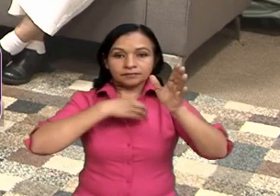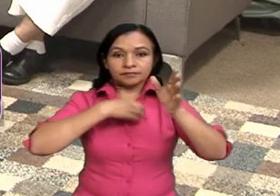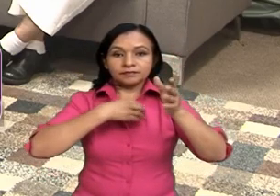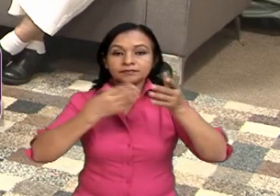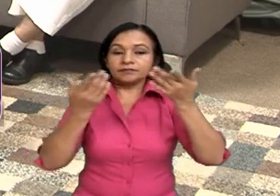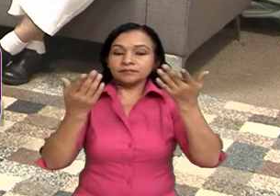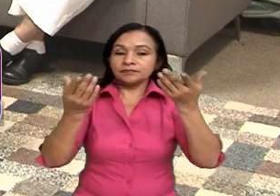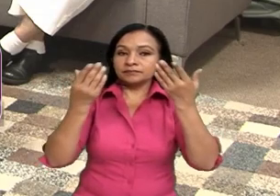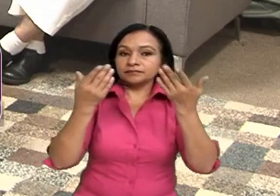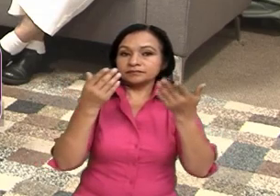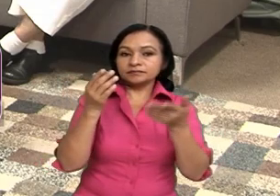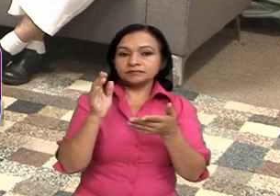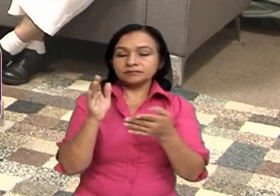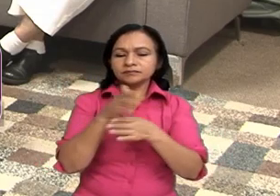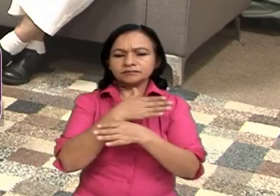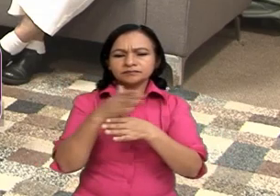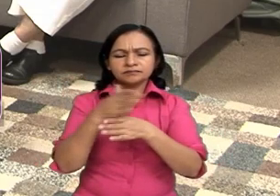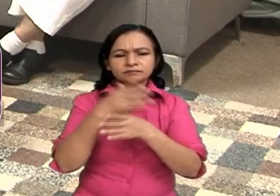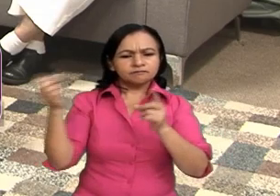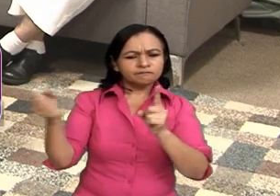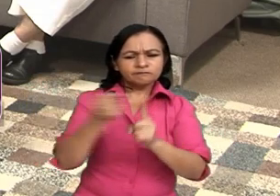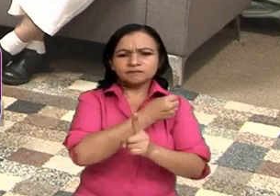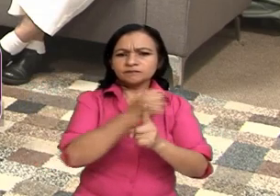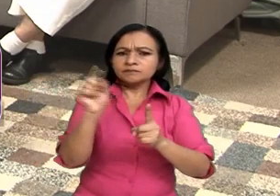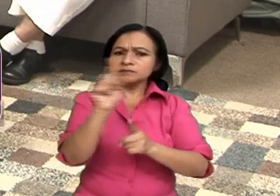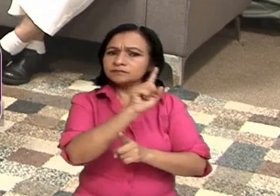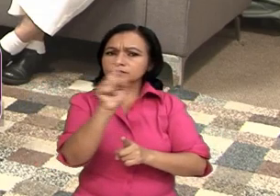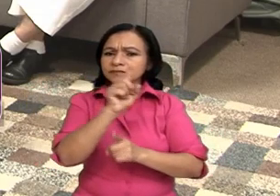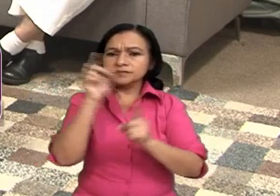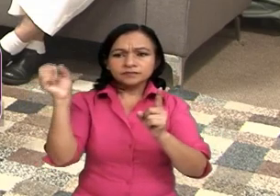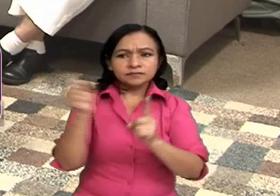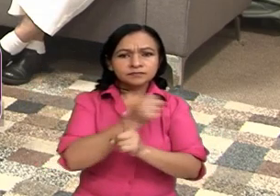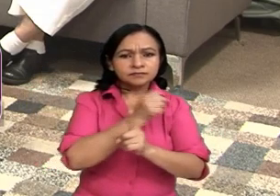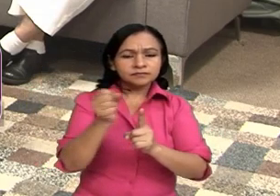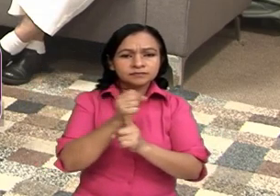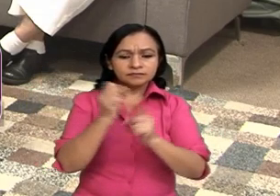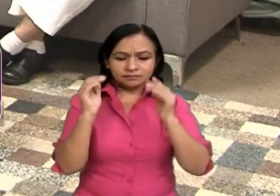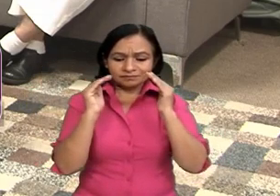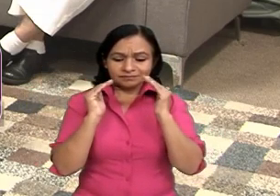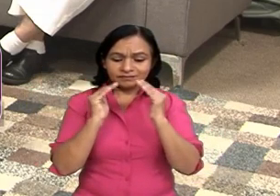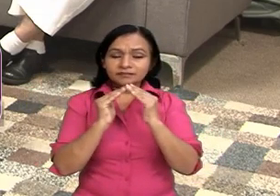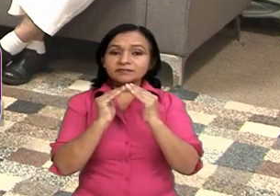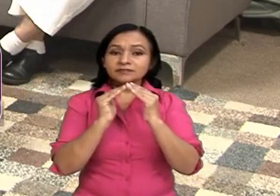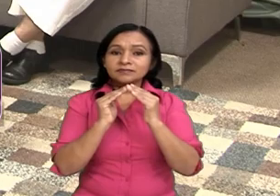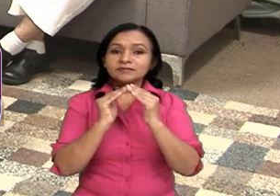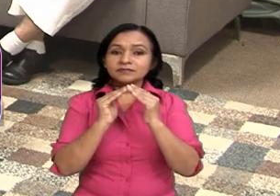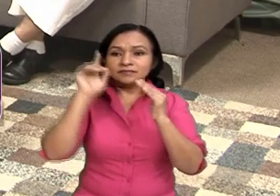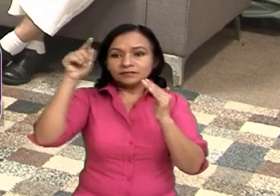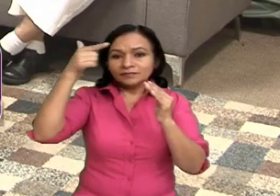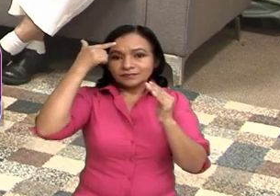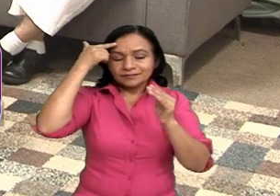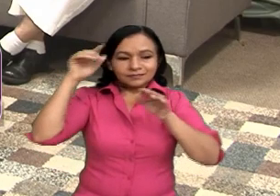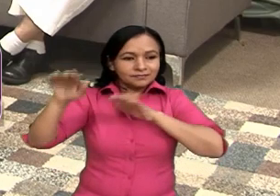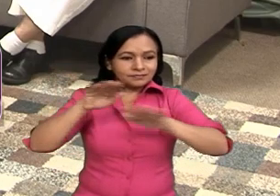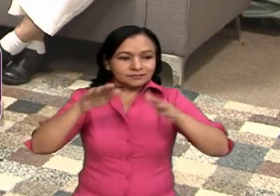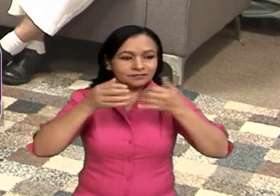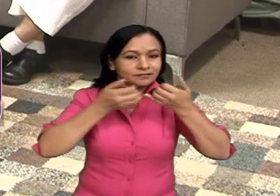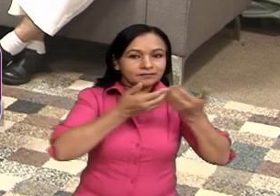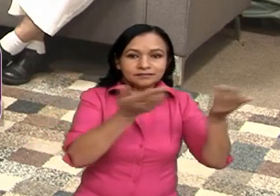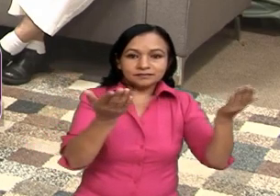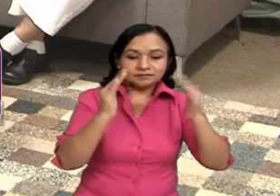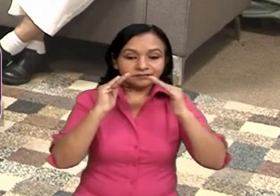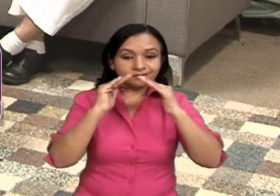tratarnos, de eliminar todas las formas de violencia, porque al final la violencia ocurre adentro del hogar, sí. Y el gobierno no tiene ninguna incidencia.